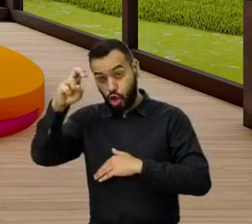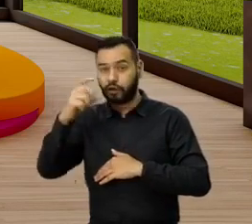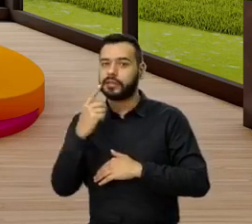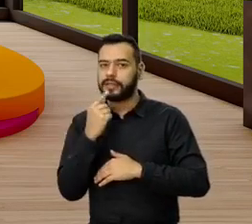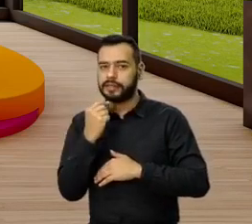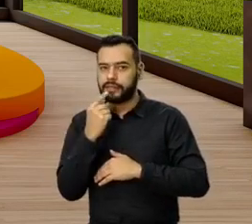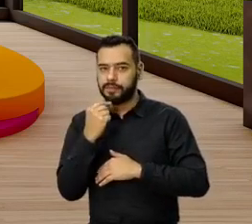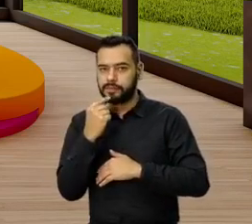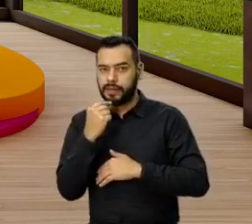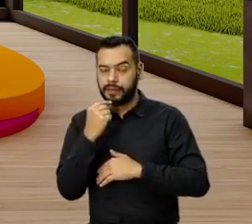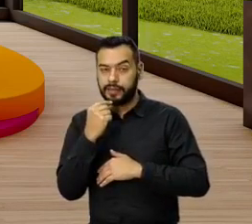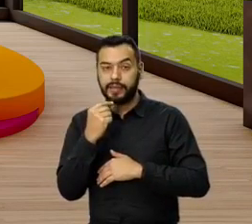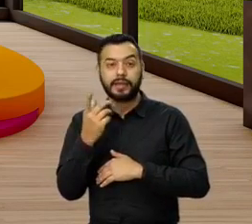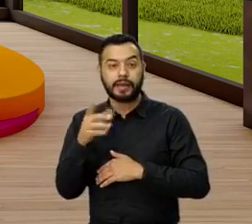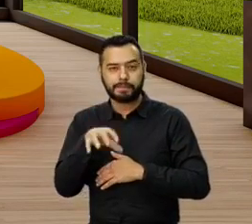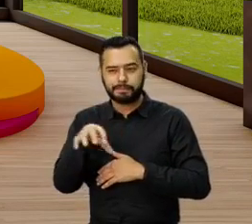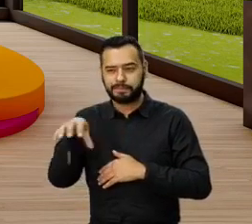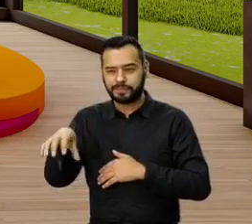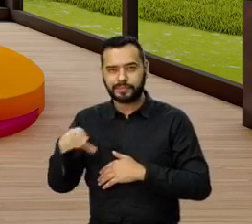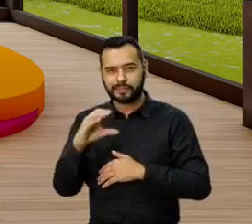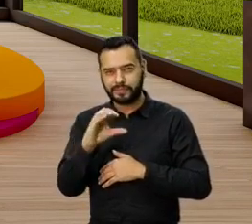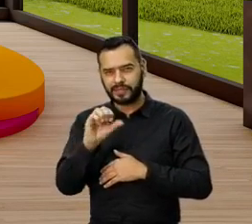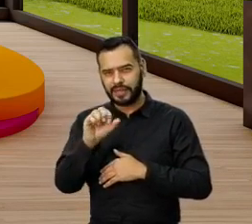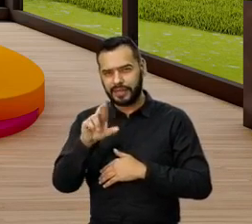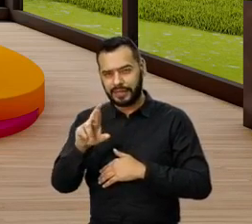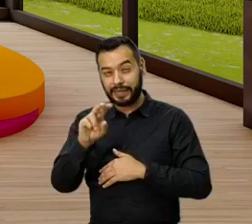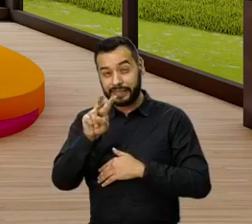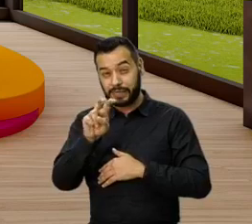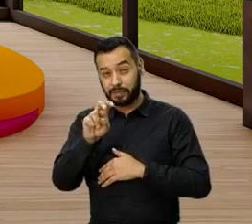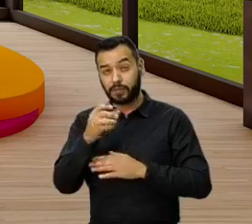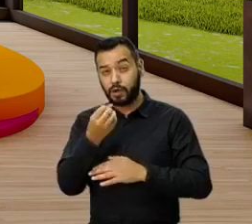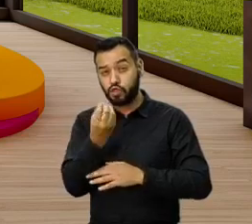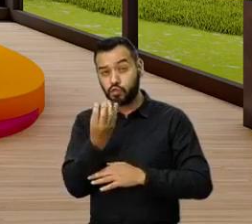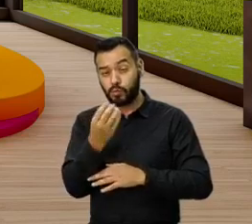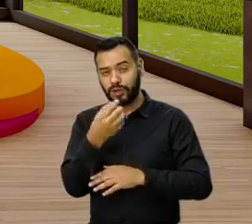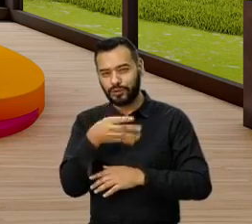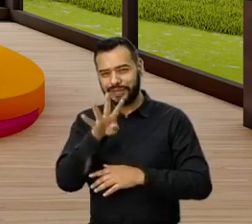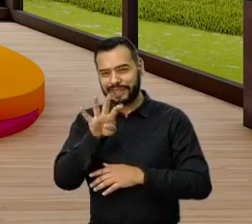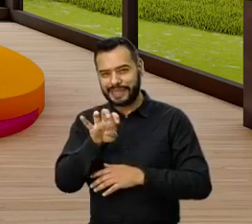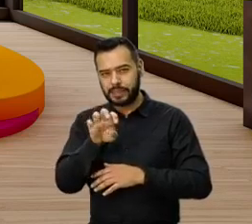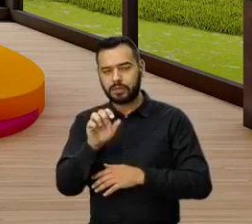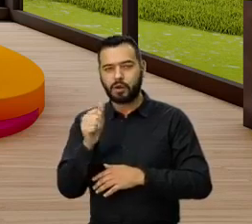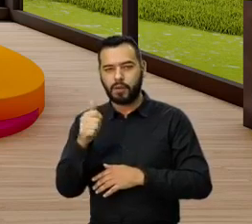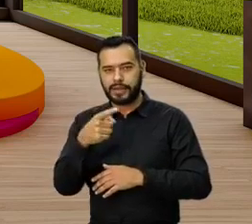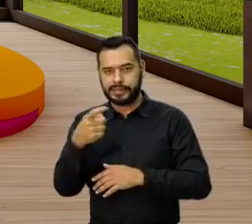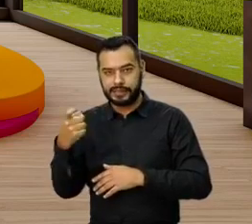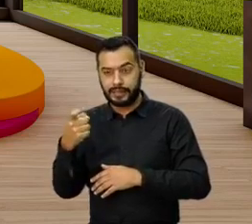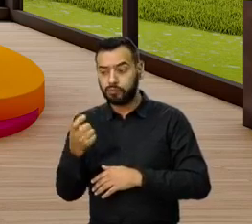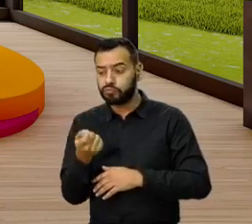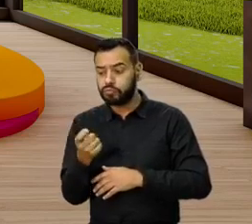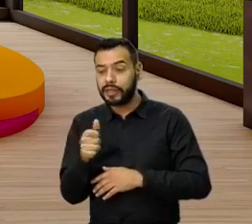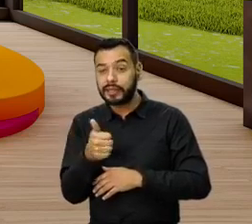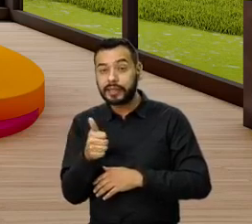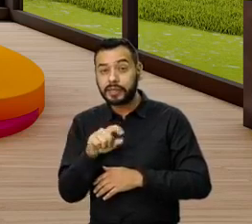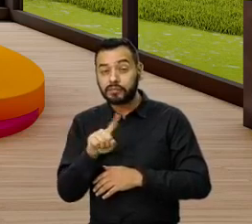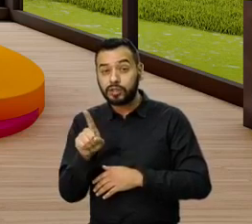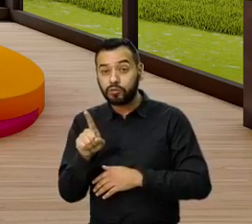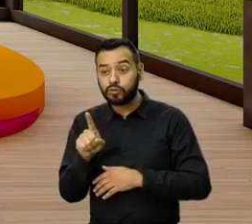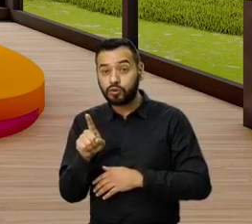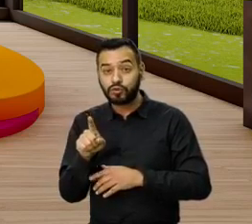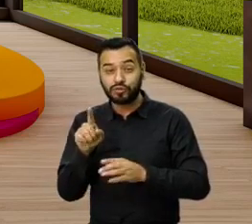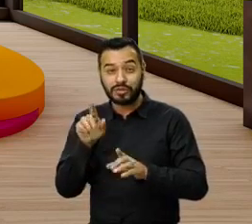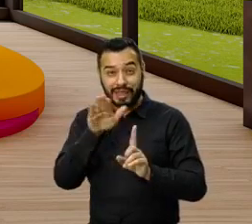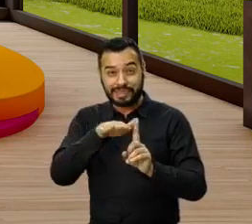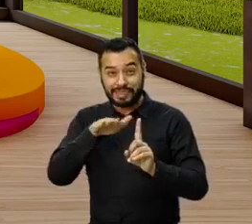de zipaquira estamos para hacer exactos carrera séptima número 19 y 100 estamos a tan sólo 10 minutos caminando el terminal de